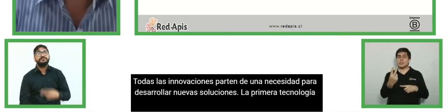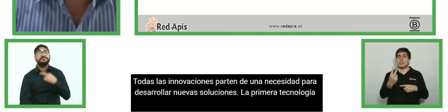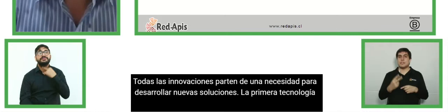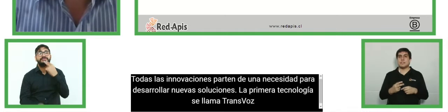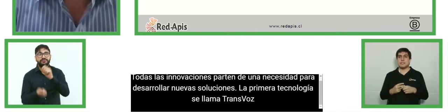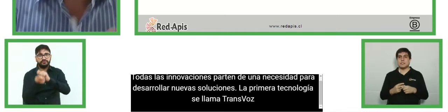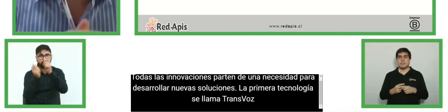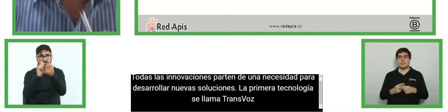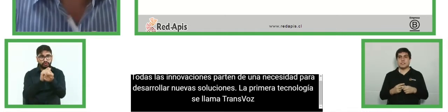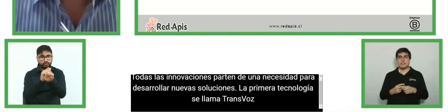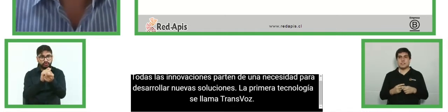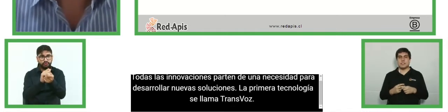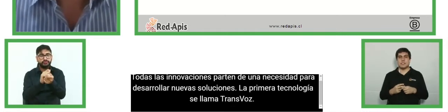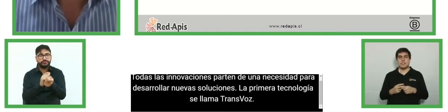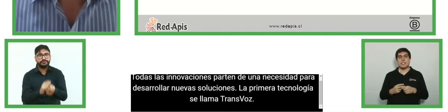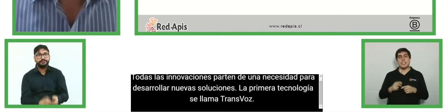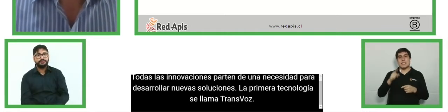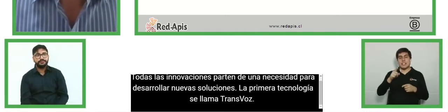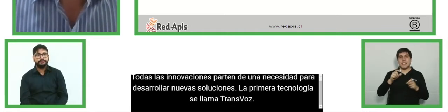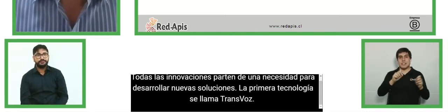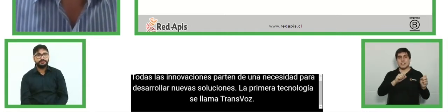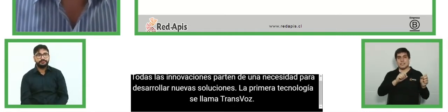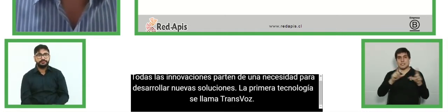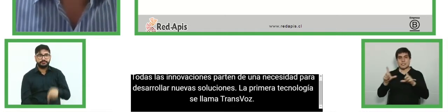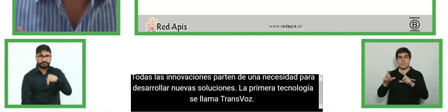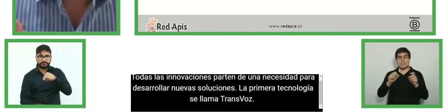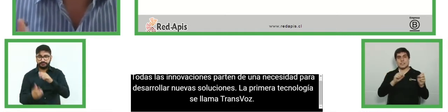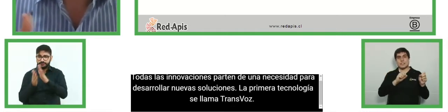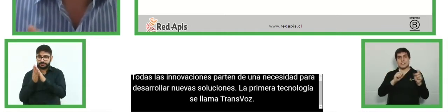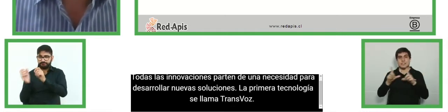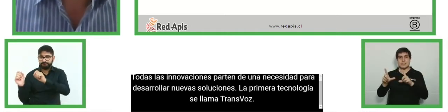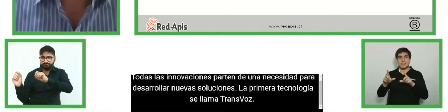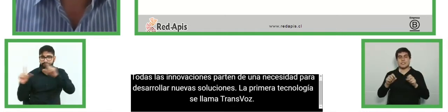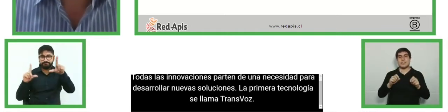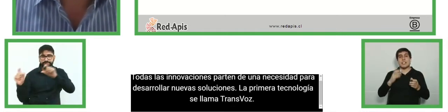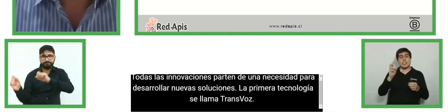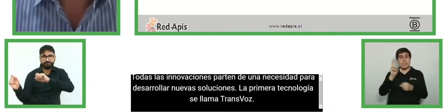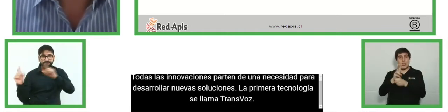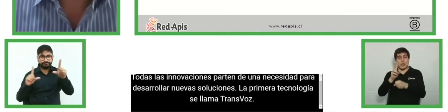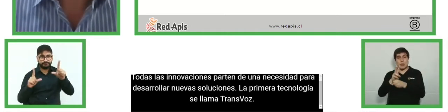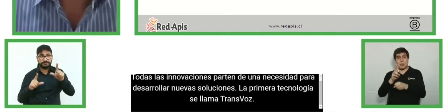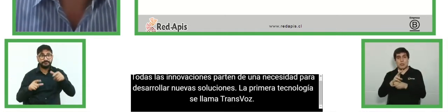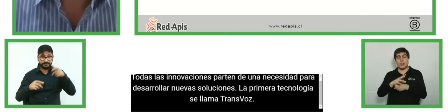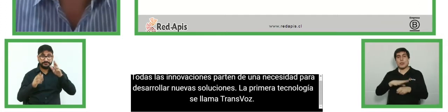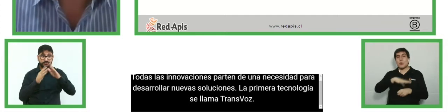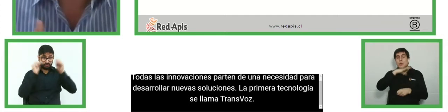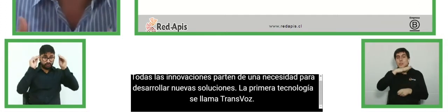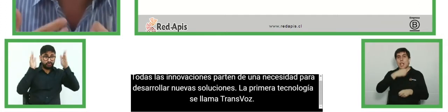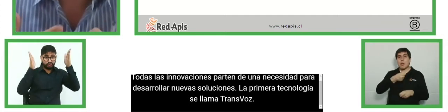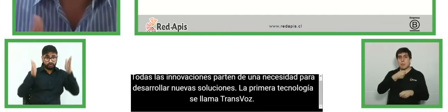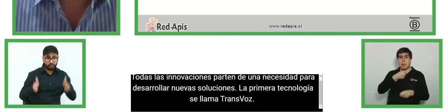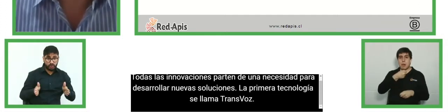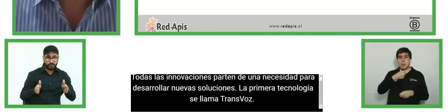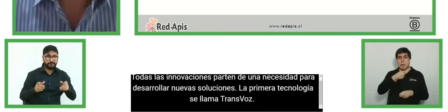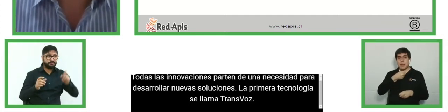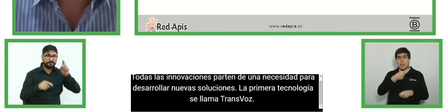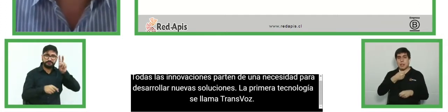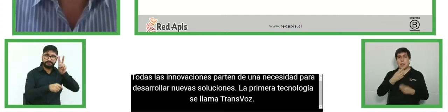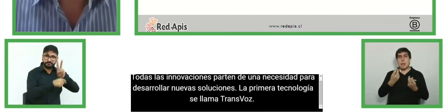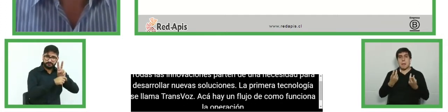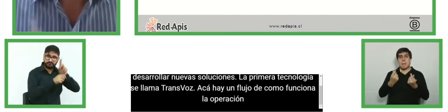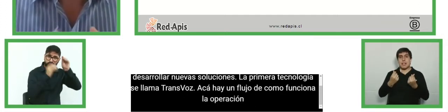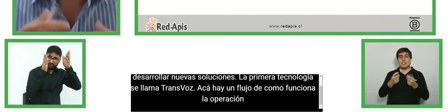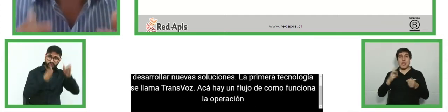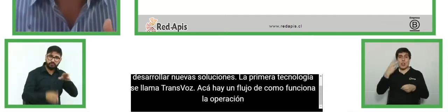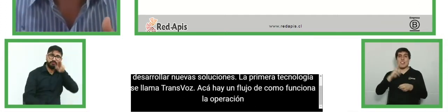operación, de izquierda a derecha. En las salas de clase los profesores utilizan micrófonos, como muy similar se utilizan en